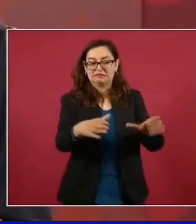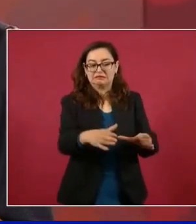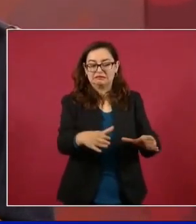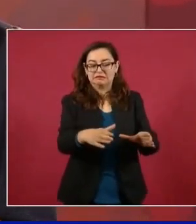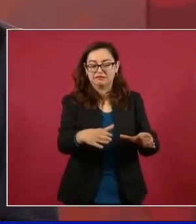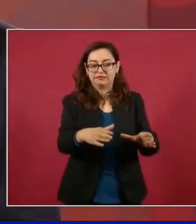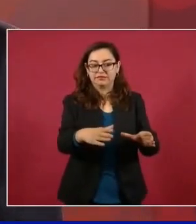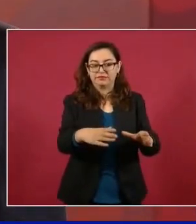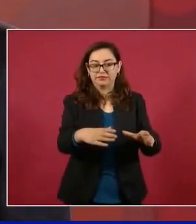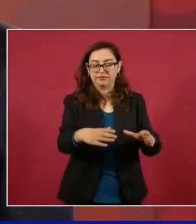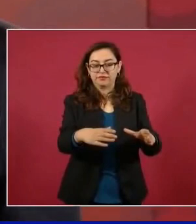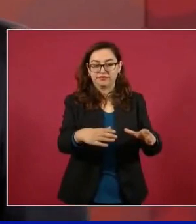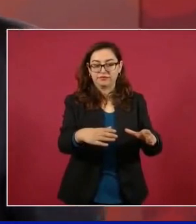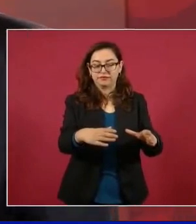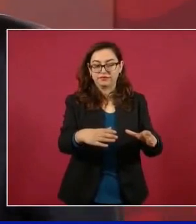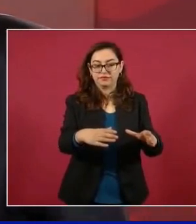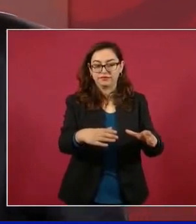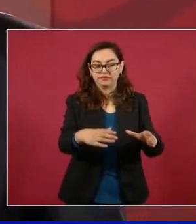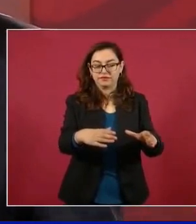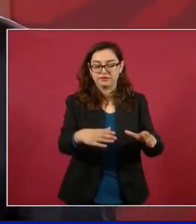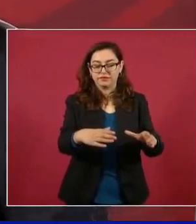a